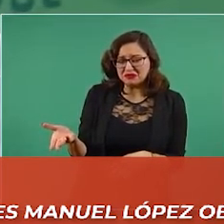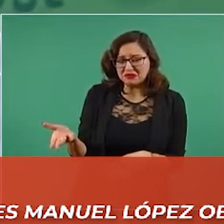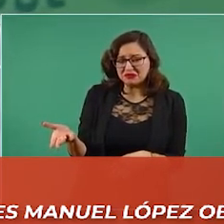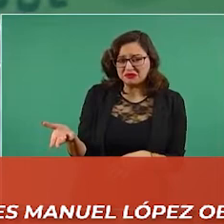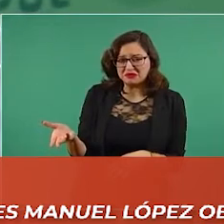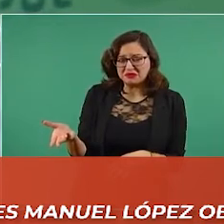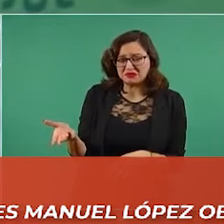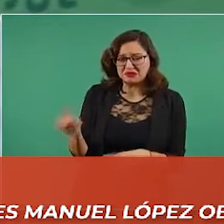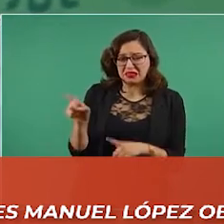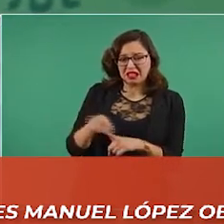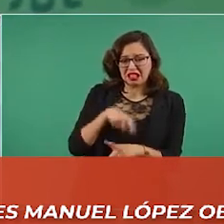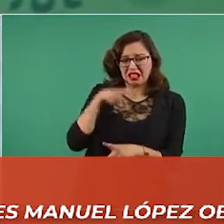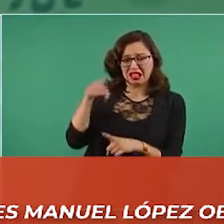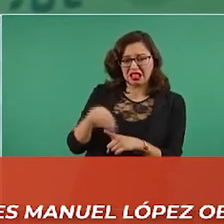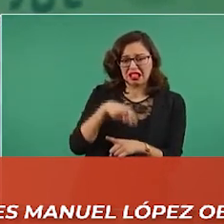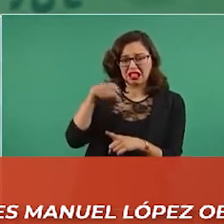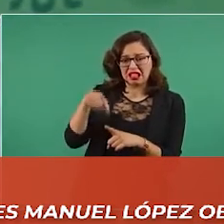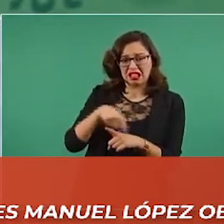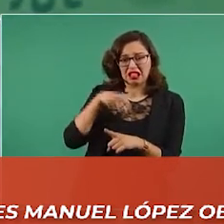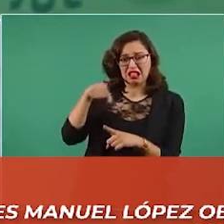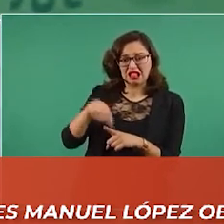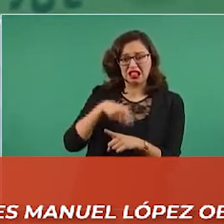y se mofa